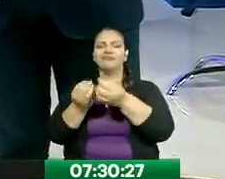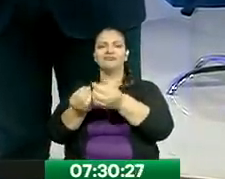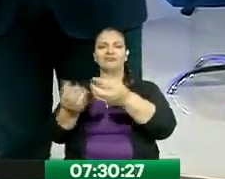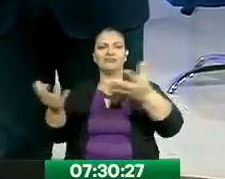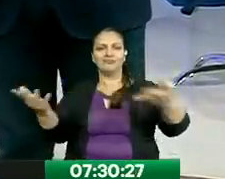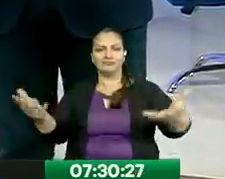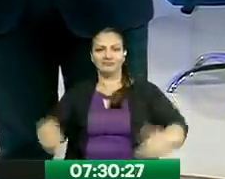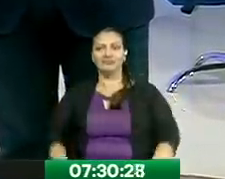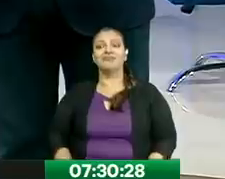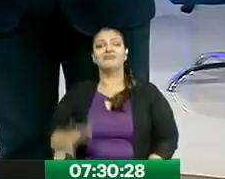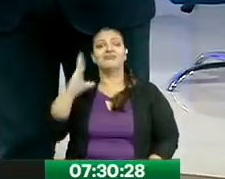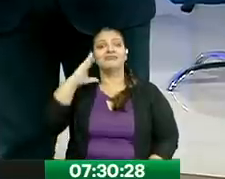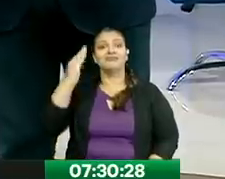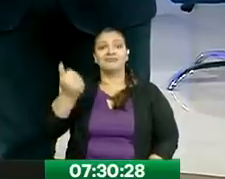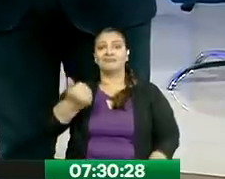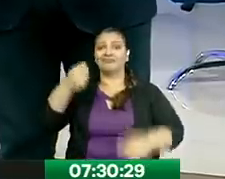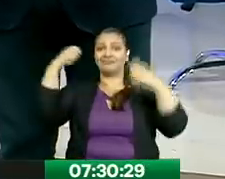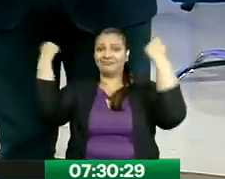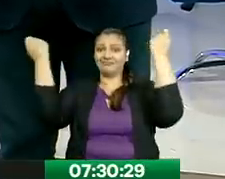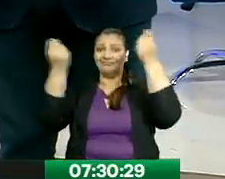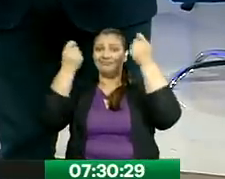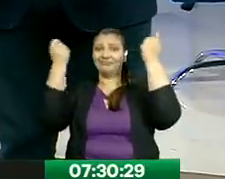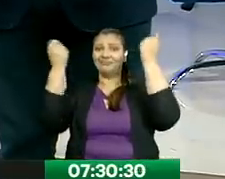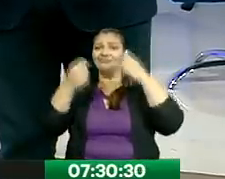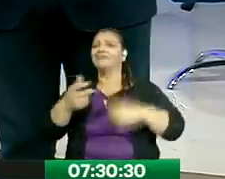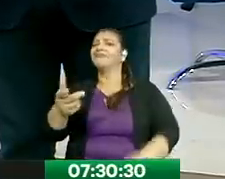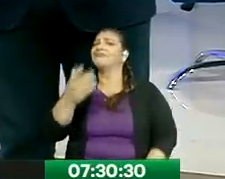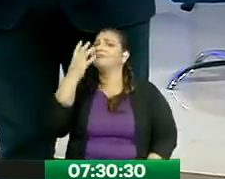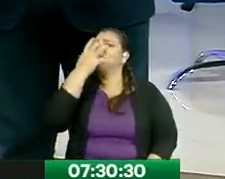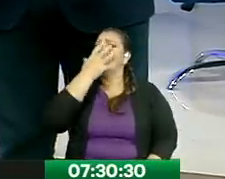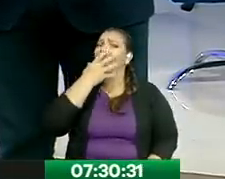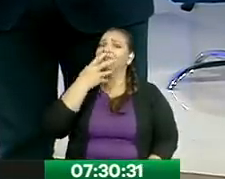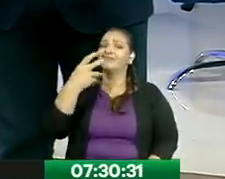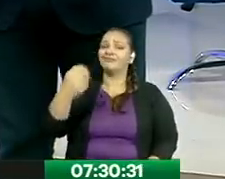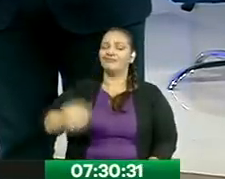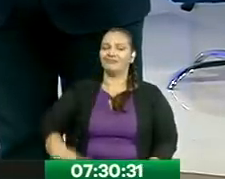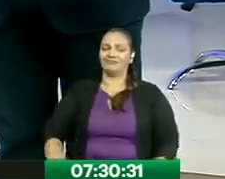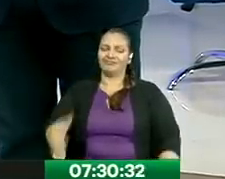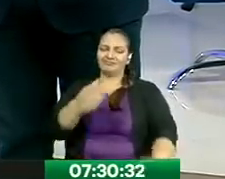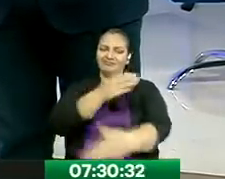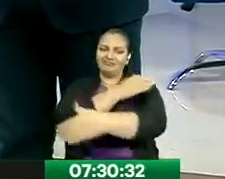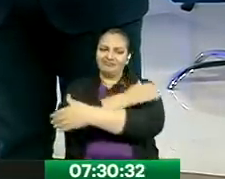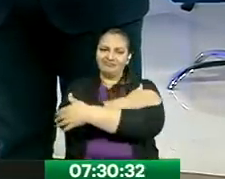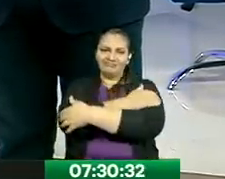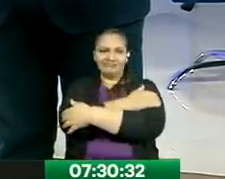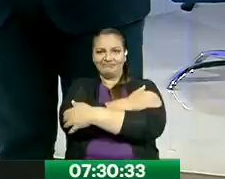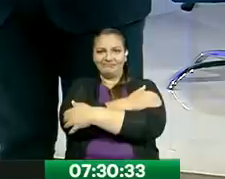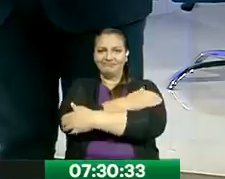fruta es una región era hermoso cuencas y un abrazo fuerte y pues voy a tener